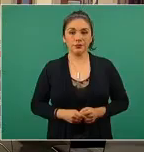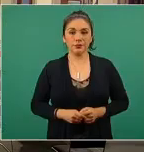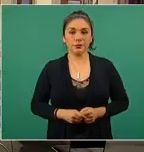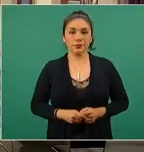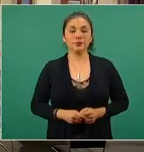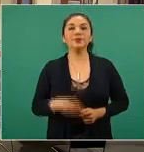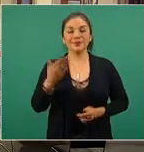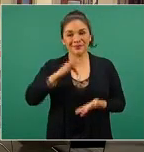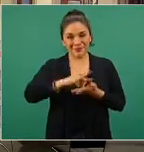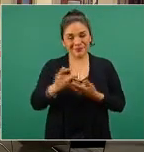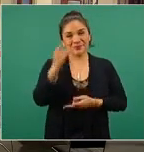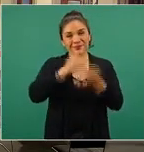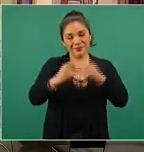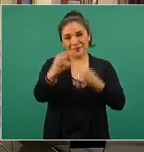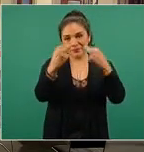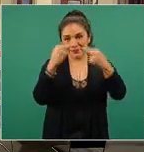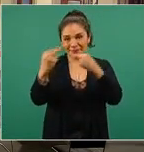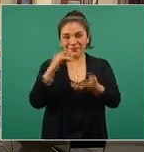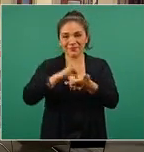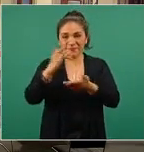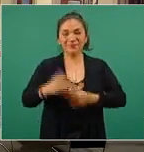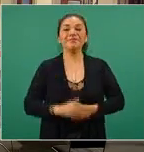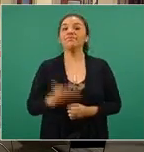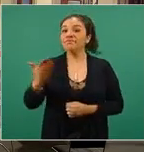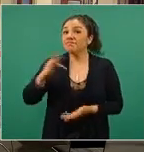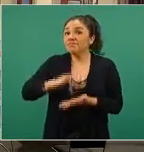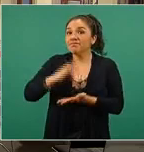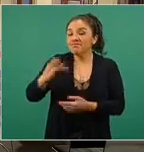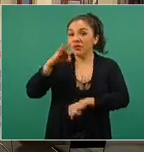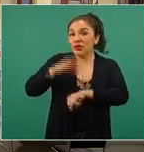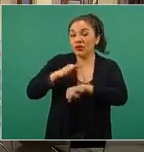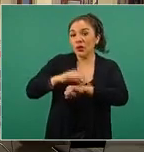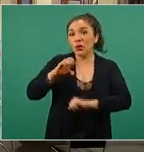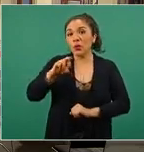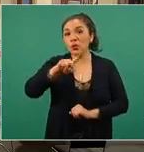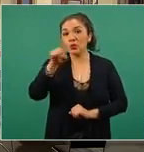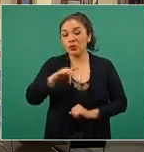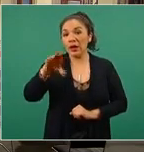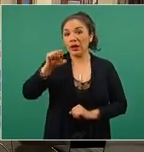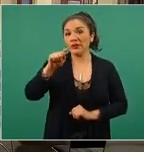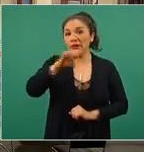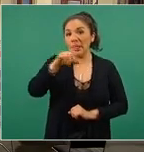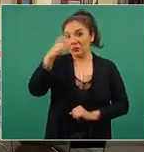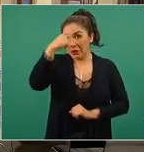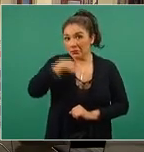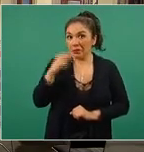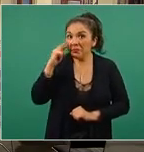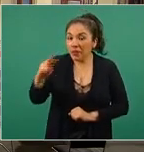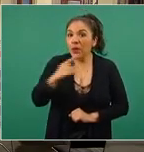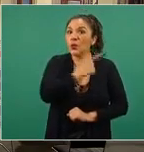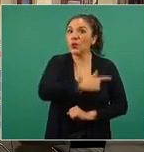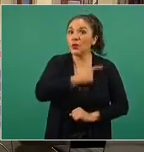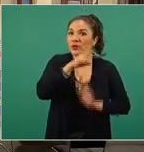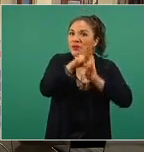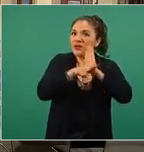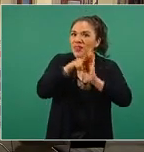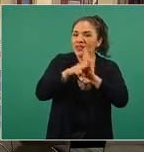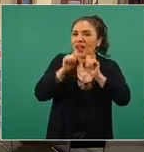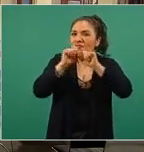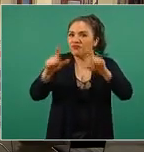los que nos siguen. Muchas gracias. Muchísimas gracias, doctor Cruz Castellanos. Me encantó en el video